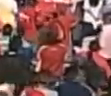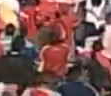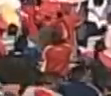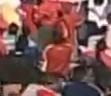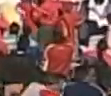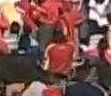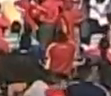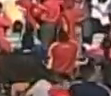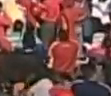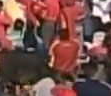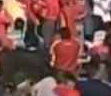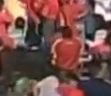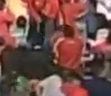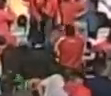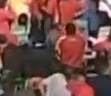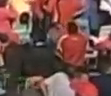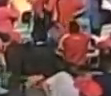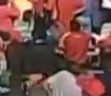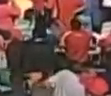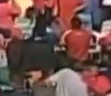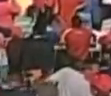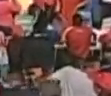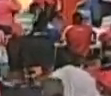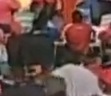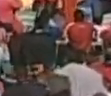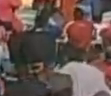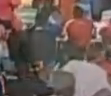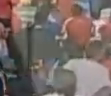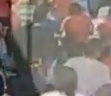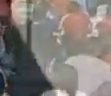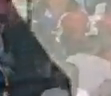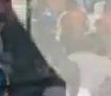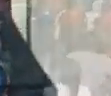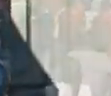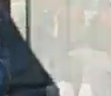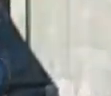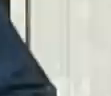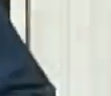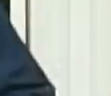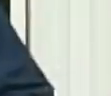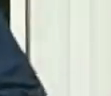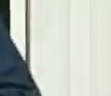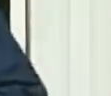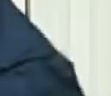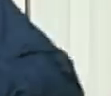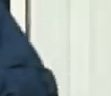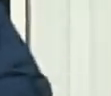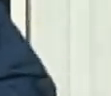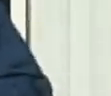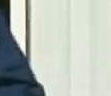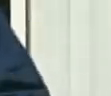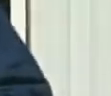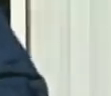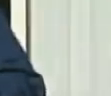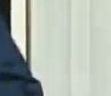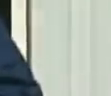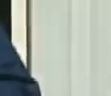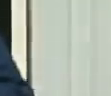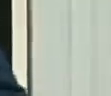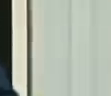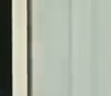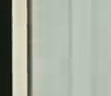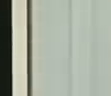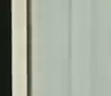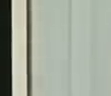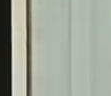de paz, de gobierno de calle, de vida y de revolución, estamos en cadena nacional de